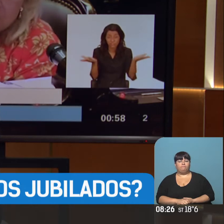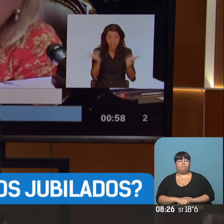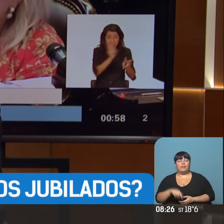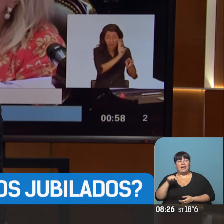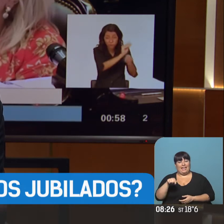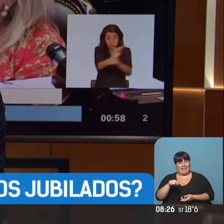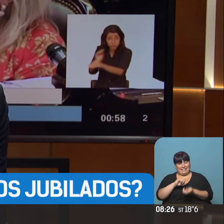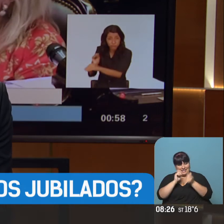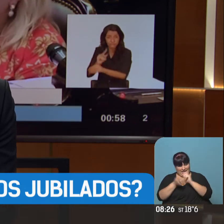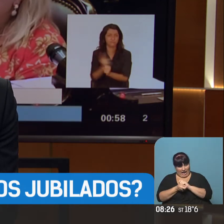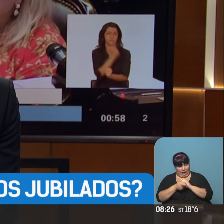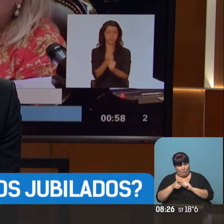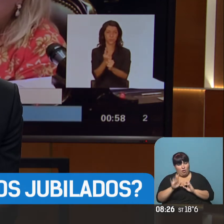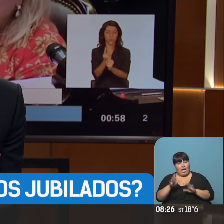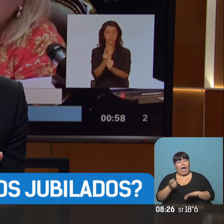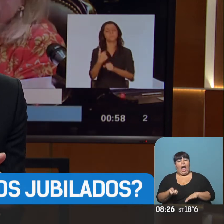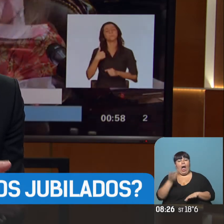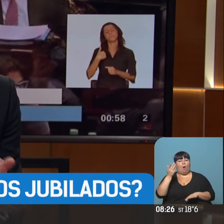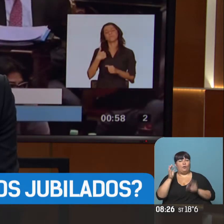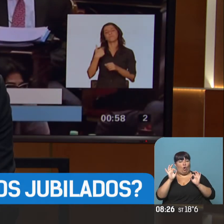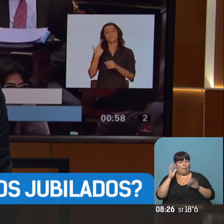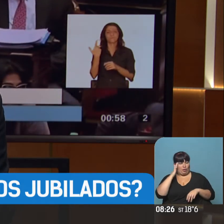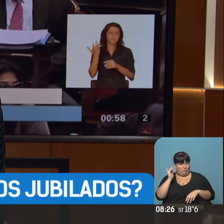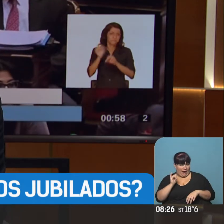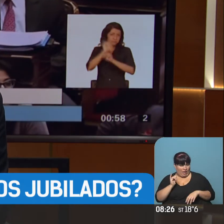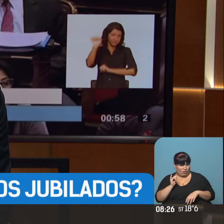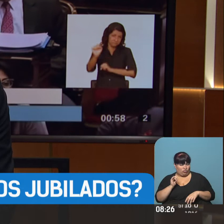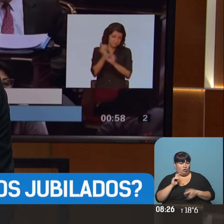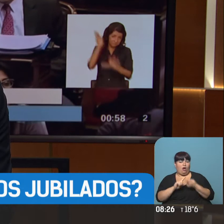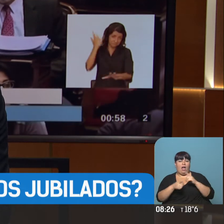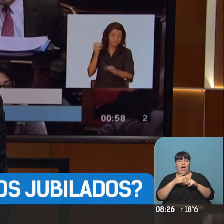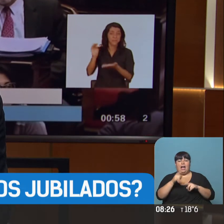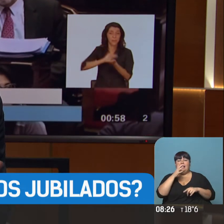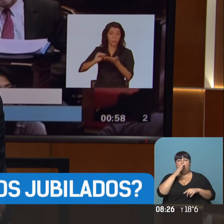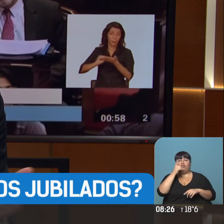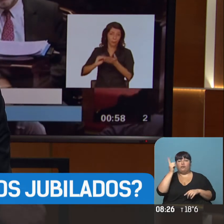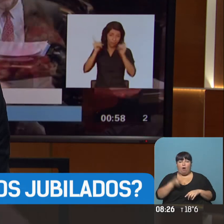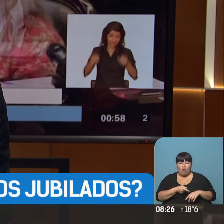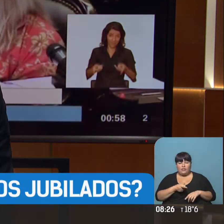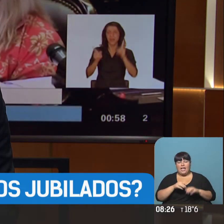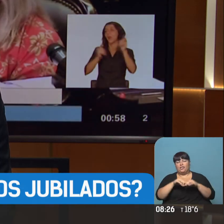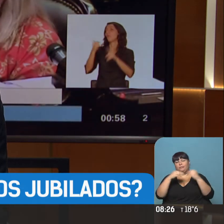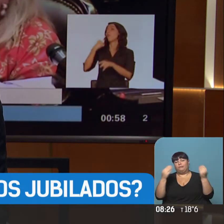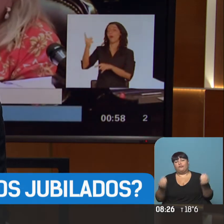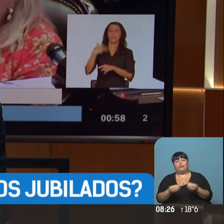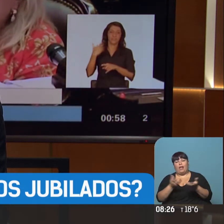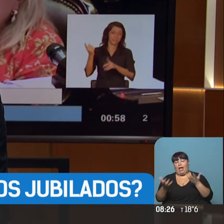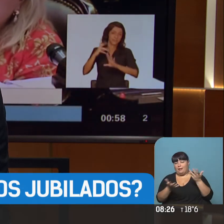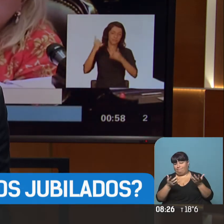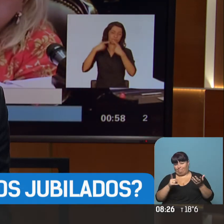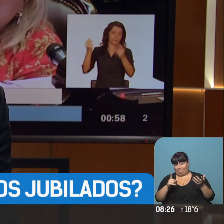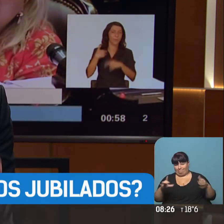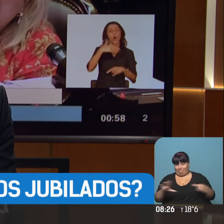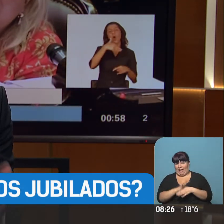Este cambio pasa del aumento completo de marzo, que estaba planteado en 14 puntos, pero son números que no